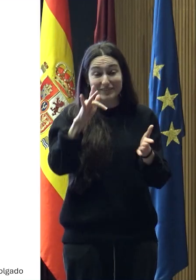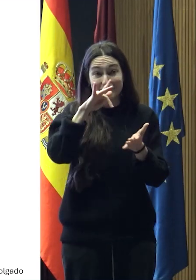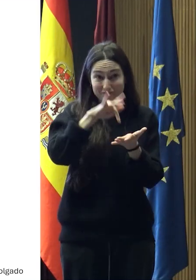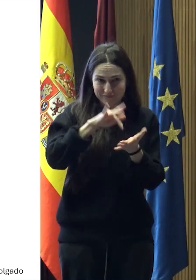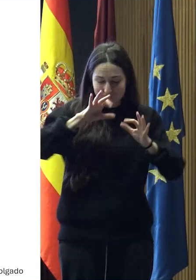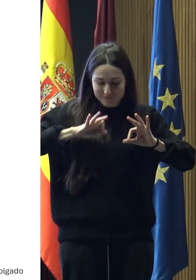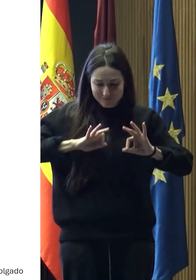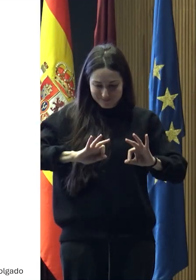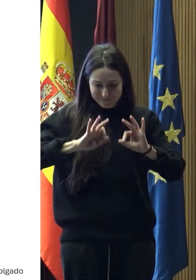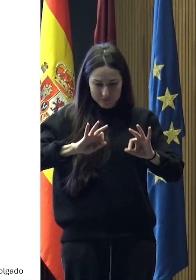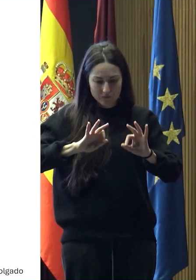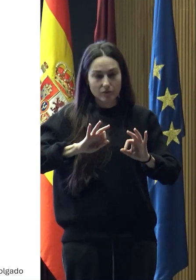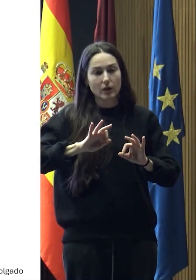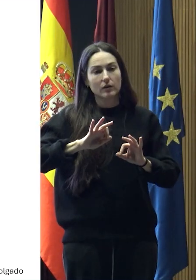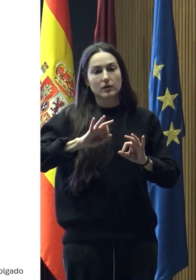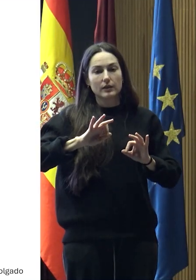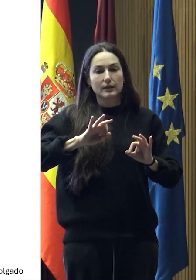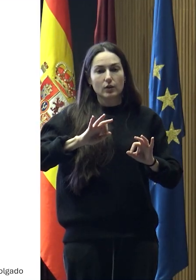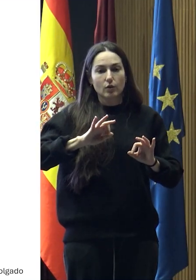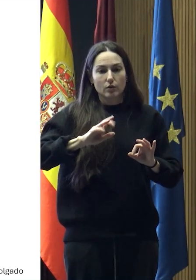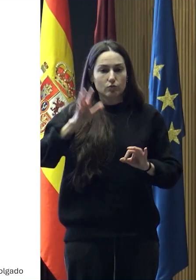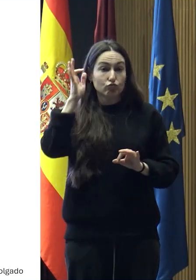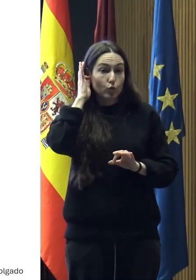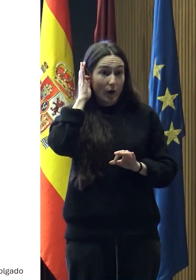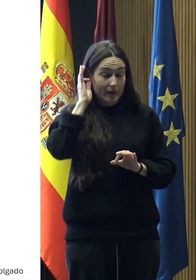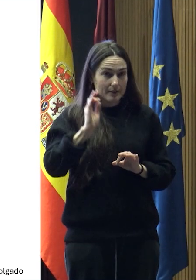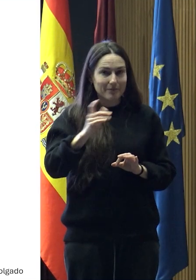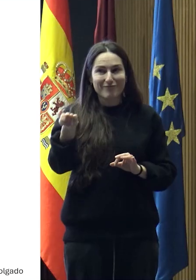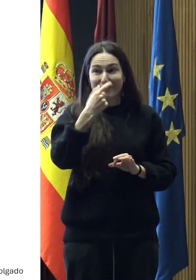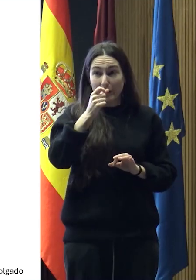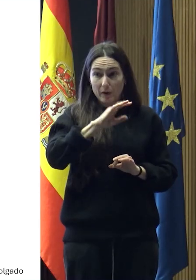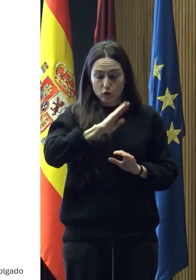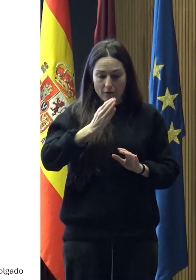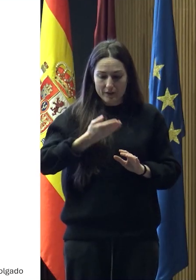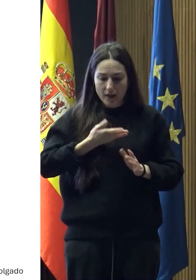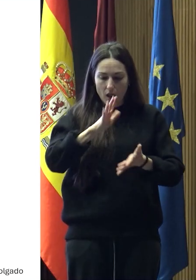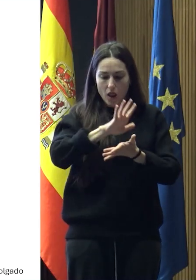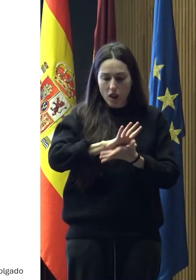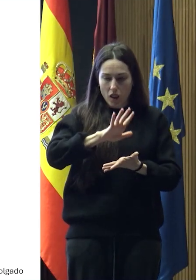también. Las mujeres metabolizan fármacos más lentamente